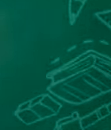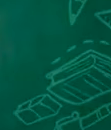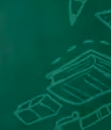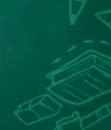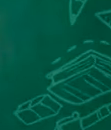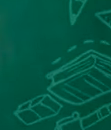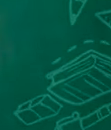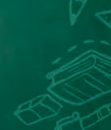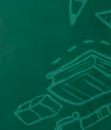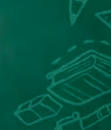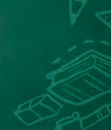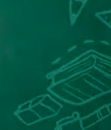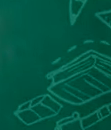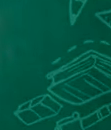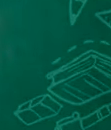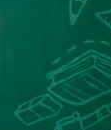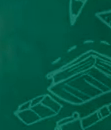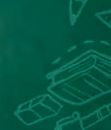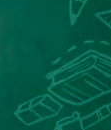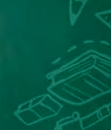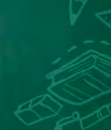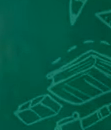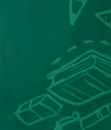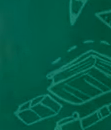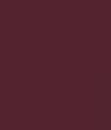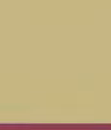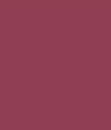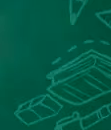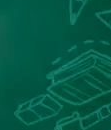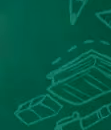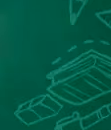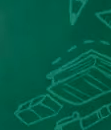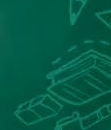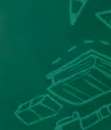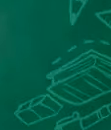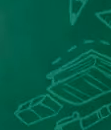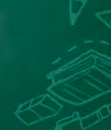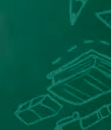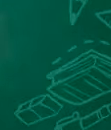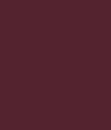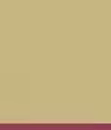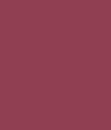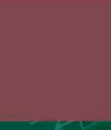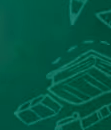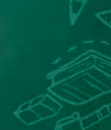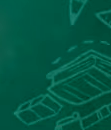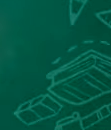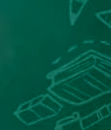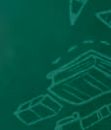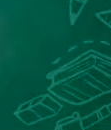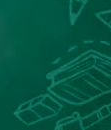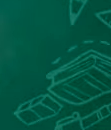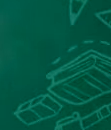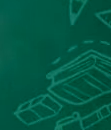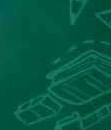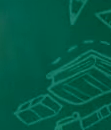básica alternativa, de lunes a viernes a las 5 de la tarde. Más detalles en el fanpage de Nacional o